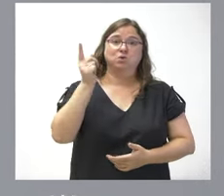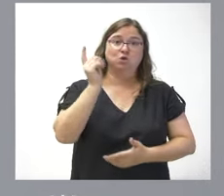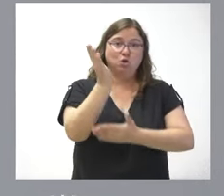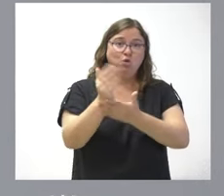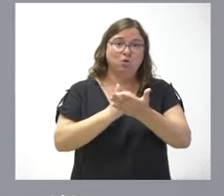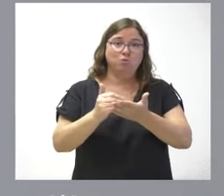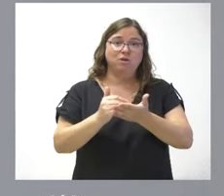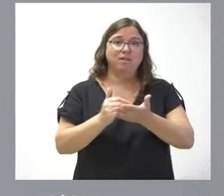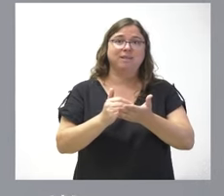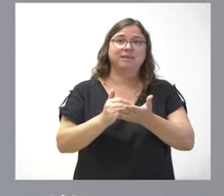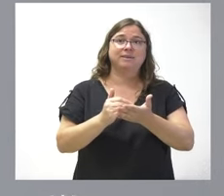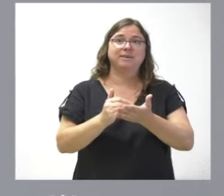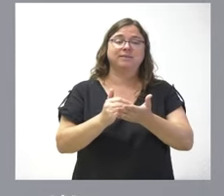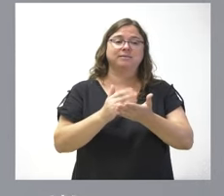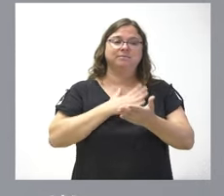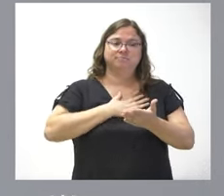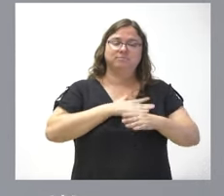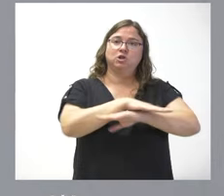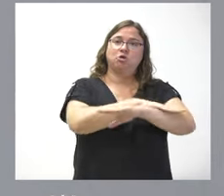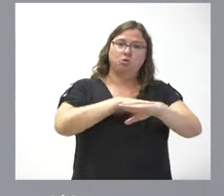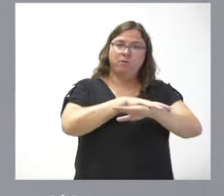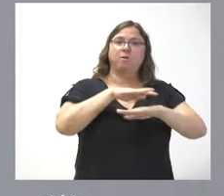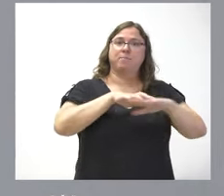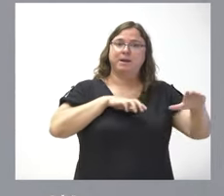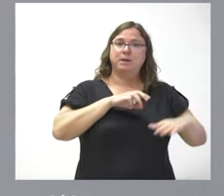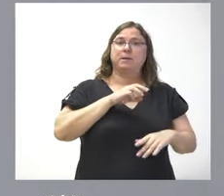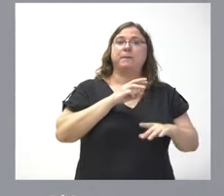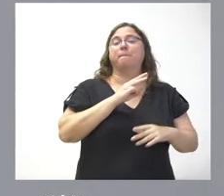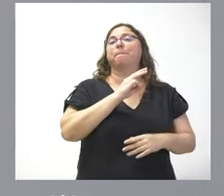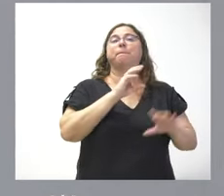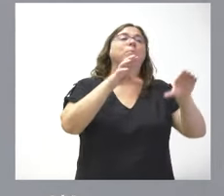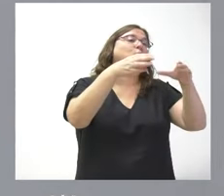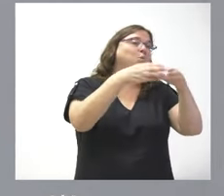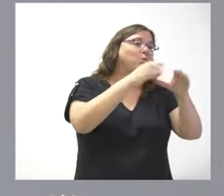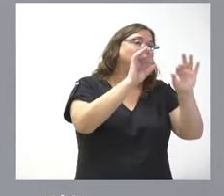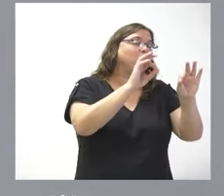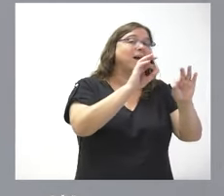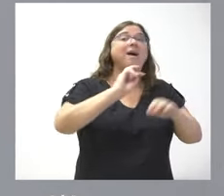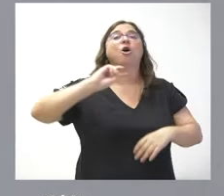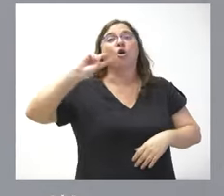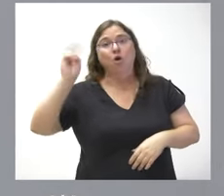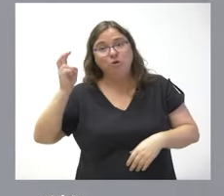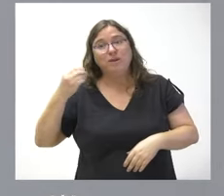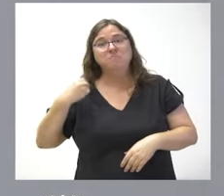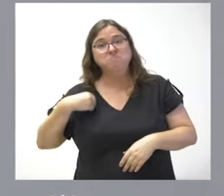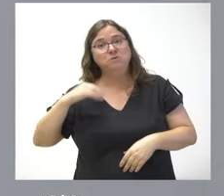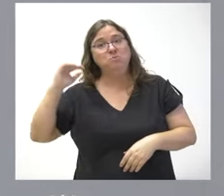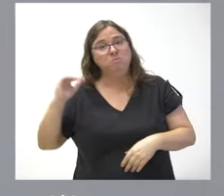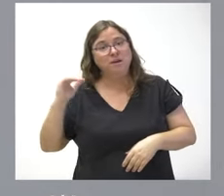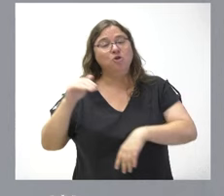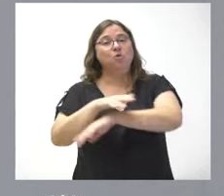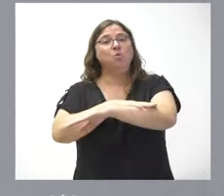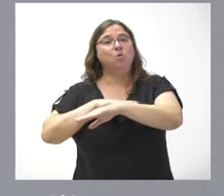autónomas que están gobernadas mayoritariamente por un determinado partido político sino incluso por aquellas otras que son las menos que están